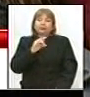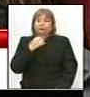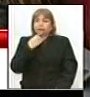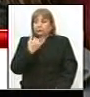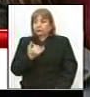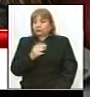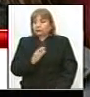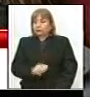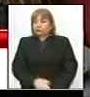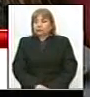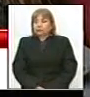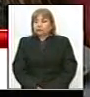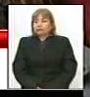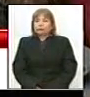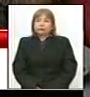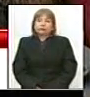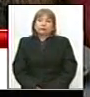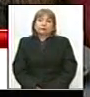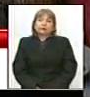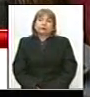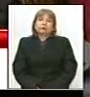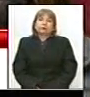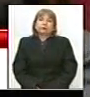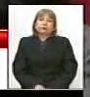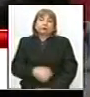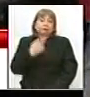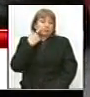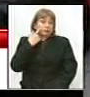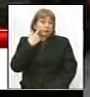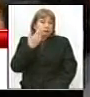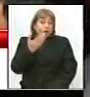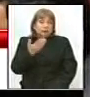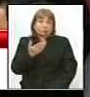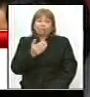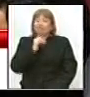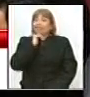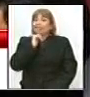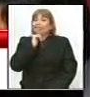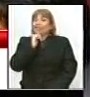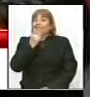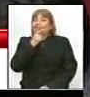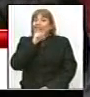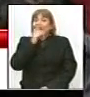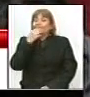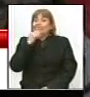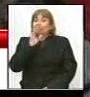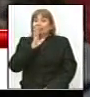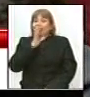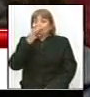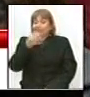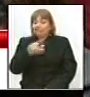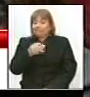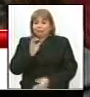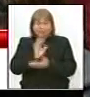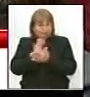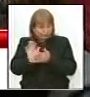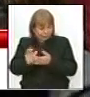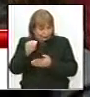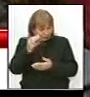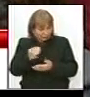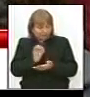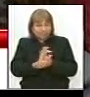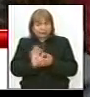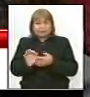es entonces fíjese usted faltará la verdad es indebido es reprochable claro que es